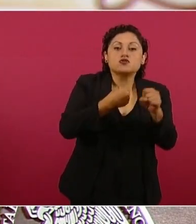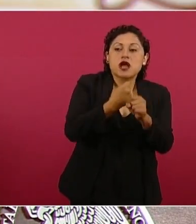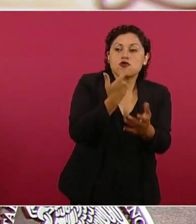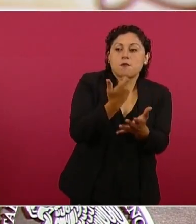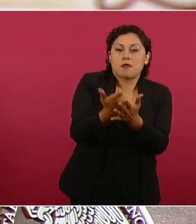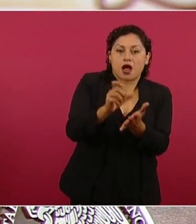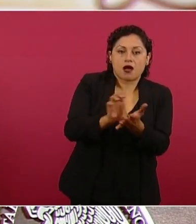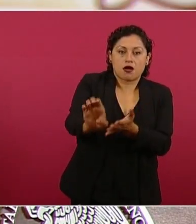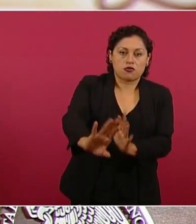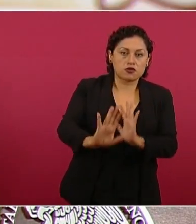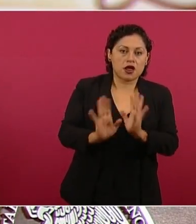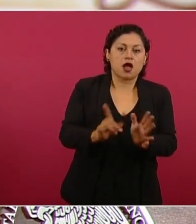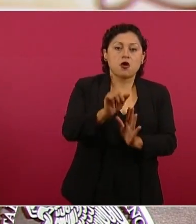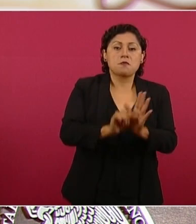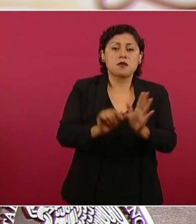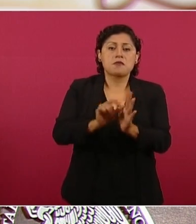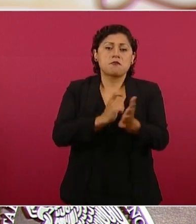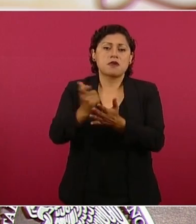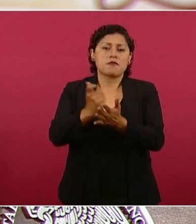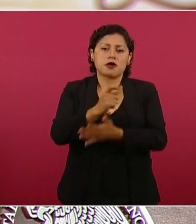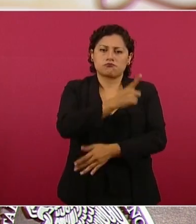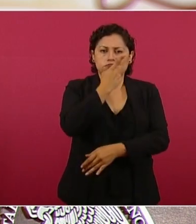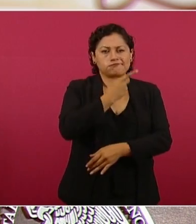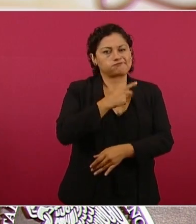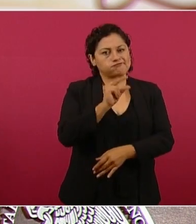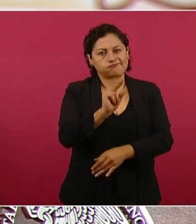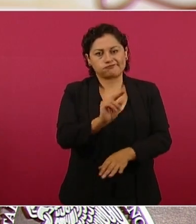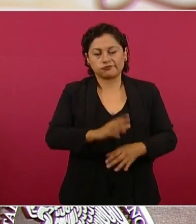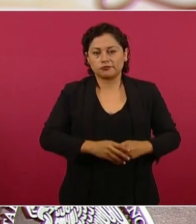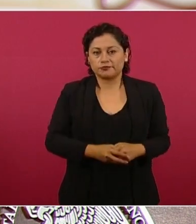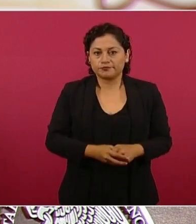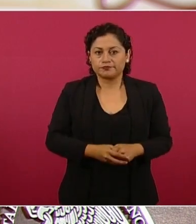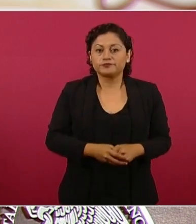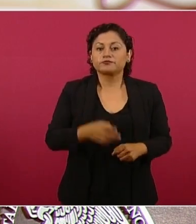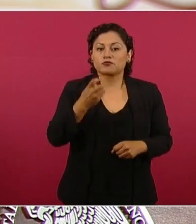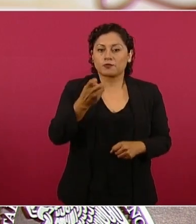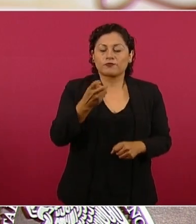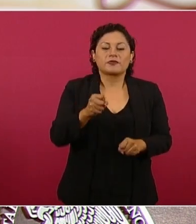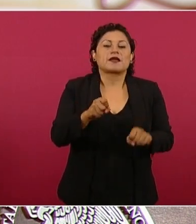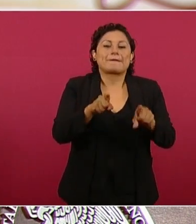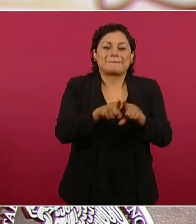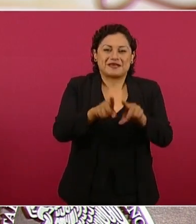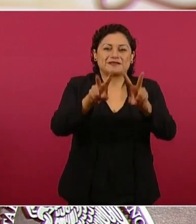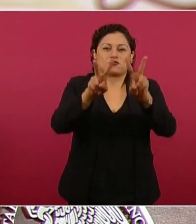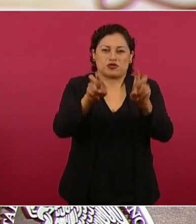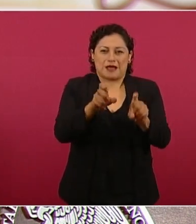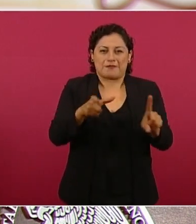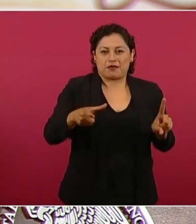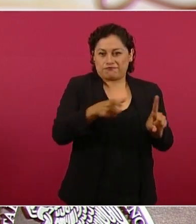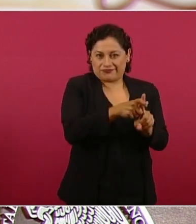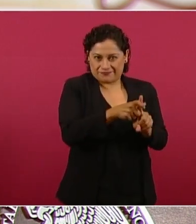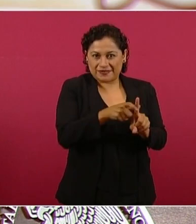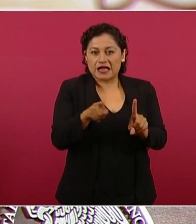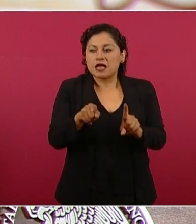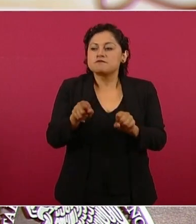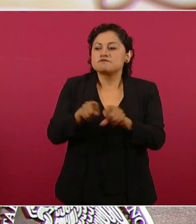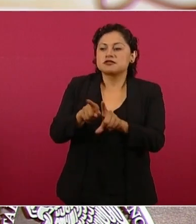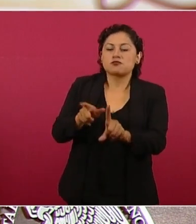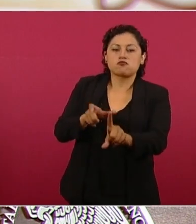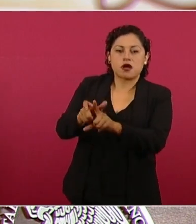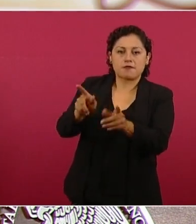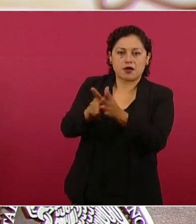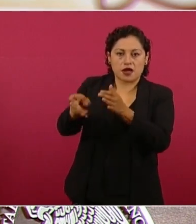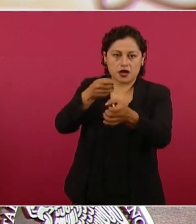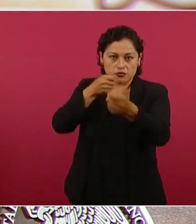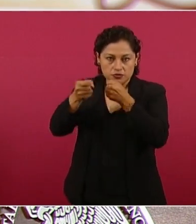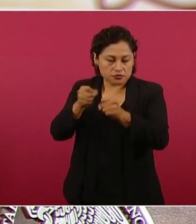estar pagando mes con mes. Este aseguramiento es igual al de periodistas, digamos, que incluye la posibilidad de asegurar a